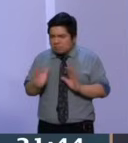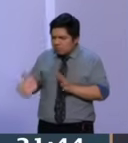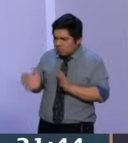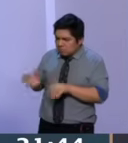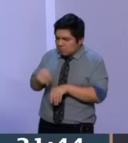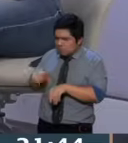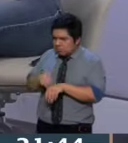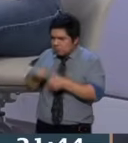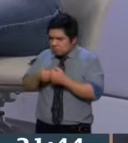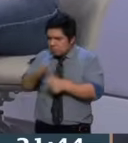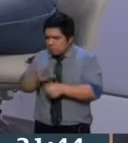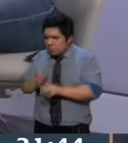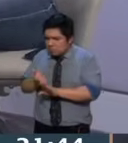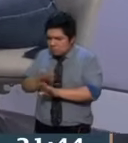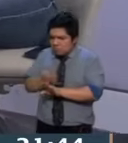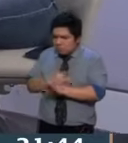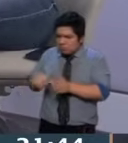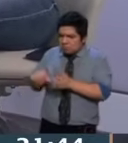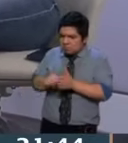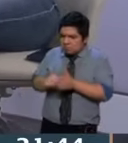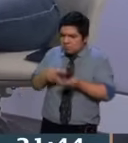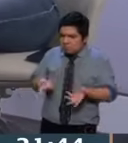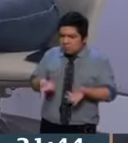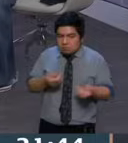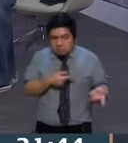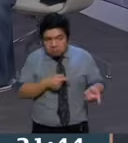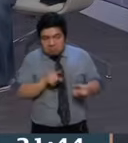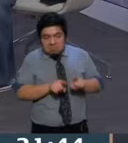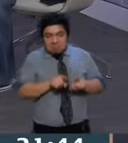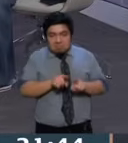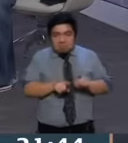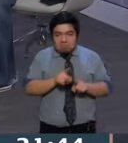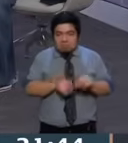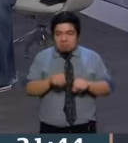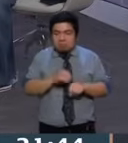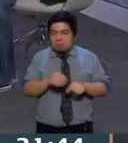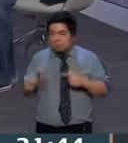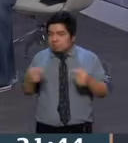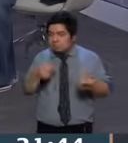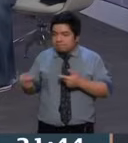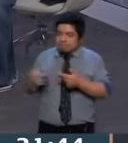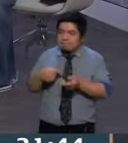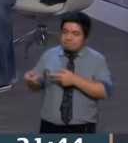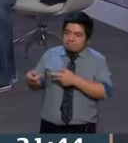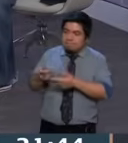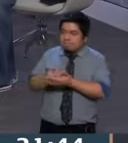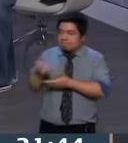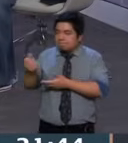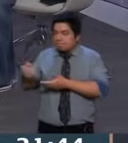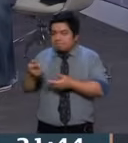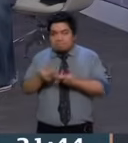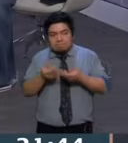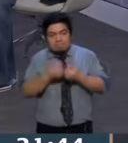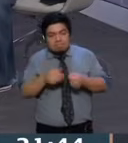sistema de cuidados hace pero no unos está meses. regulado. Pero se instaló. O sea, depende de que llegue No alguien y está diga si lo regulado, quiere o no se lo tiene un quiere. peso de Se instaló el presupuesto. sistema